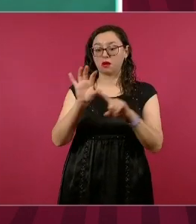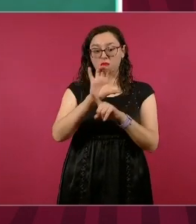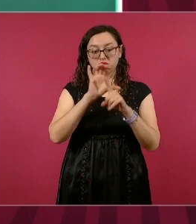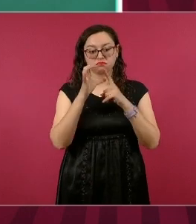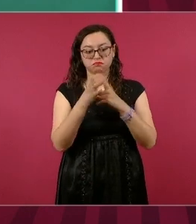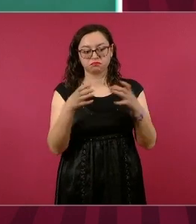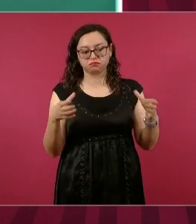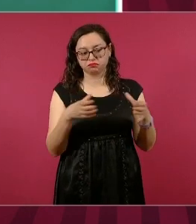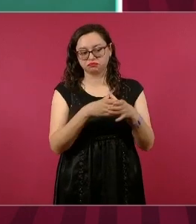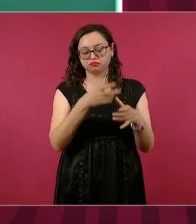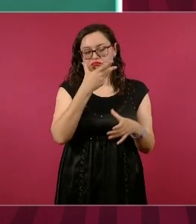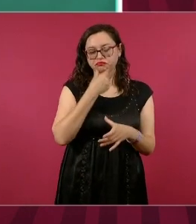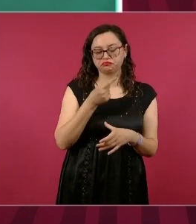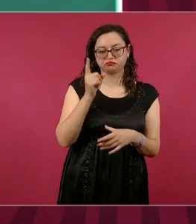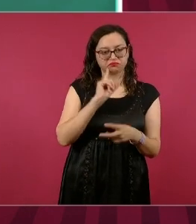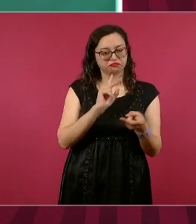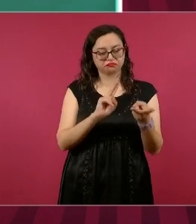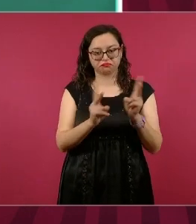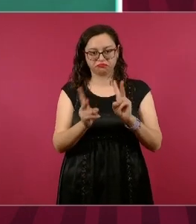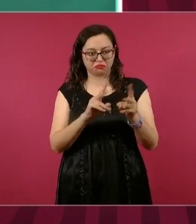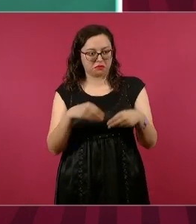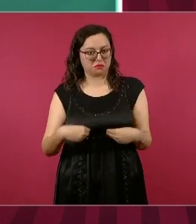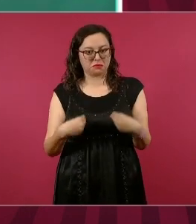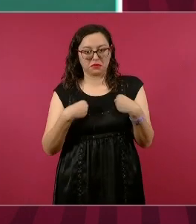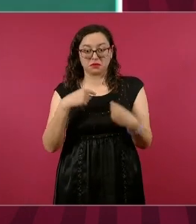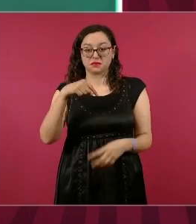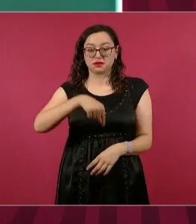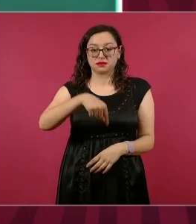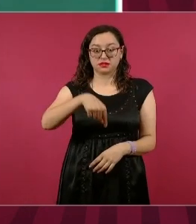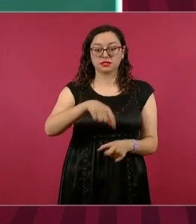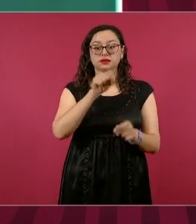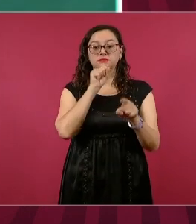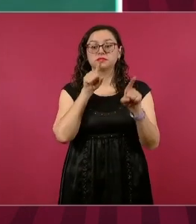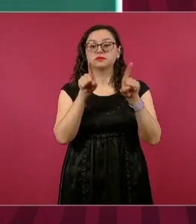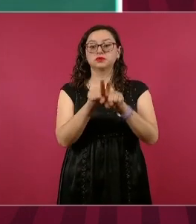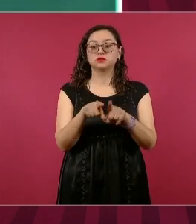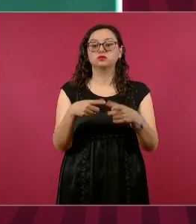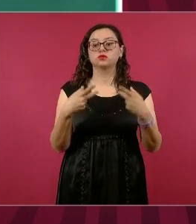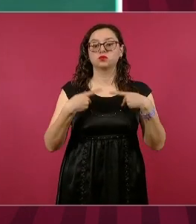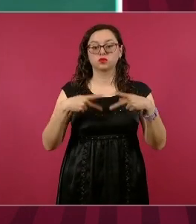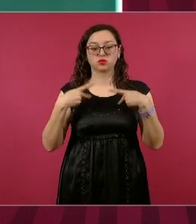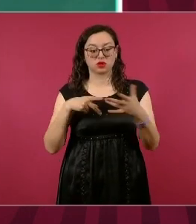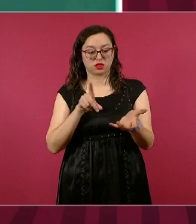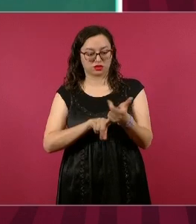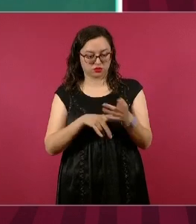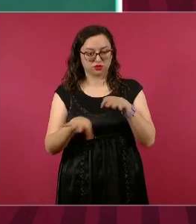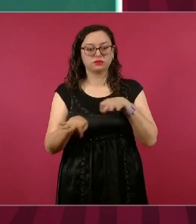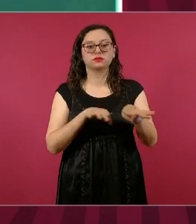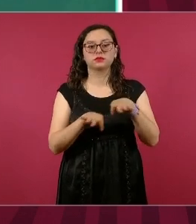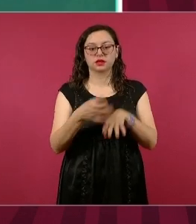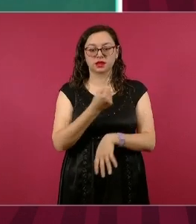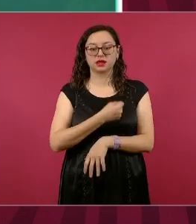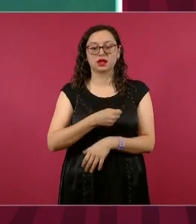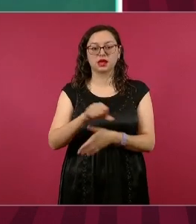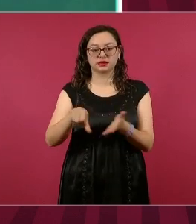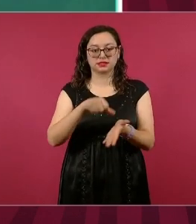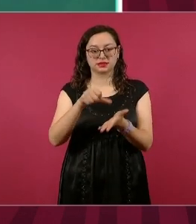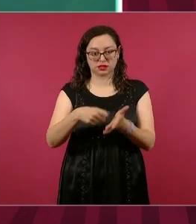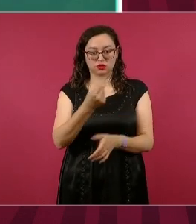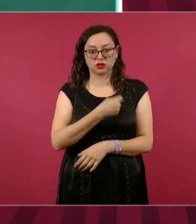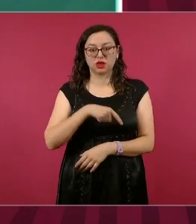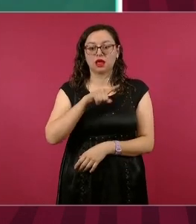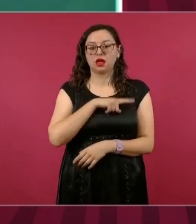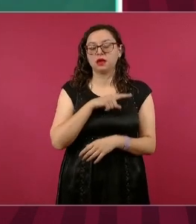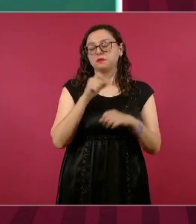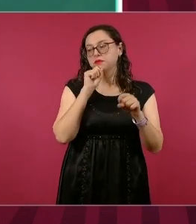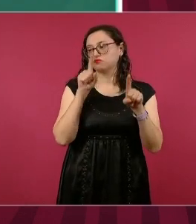vecinas, vecinos y también personal de este centro de salud, además de quienes ya presentaba Zoe Robledo.